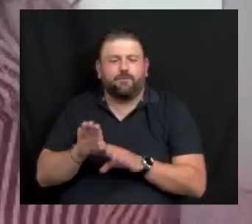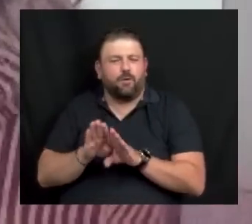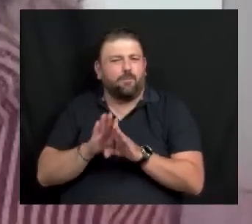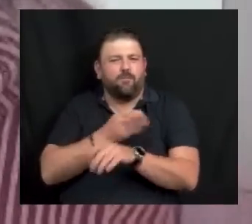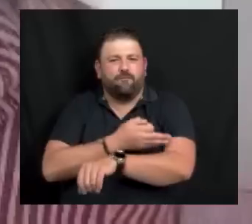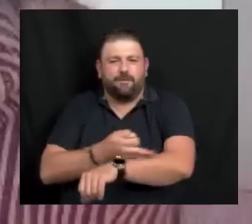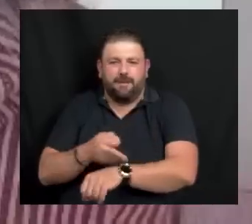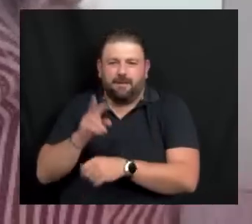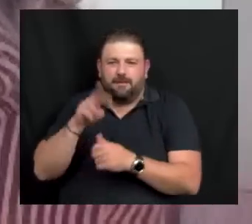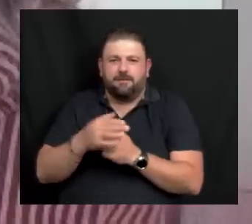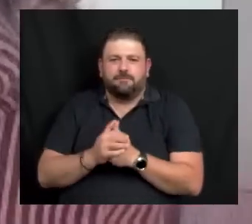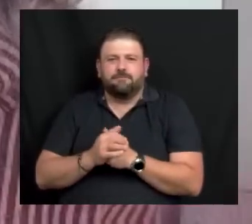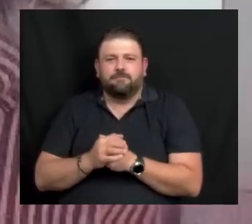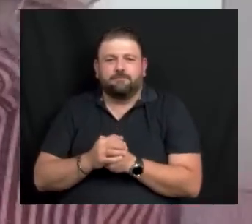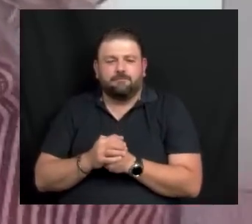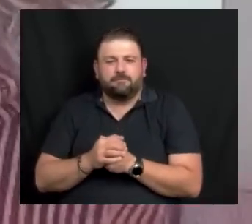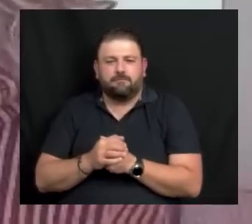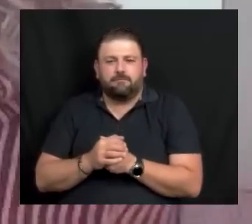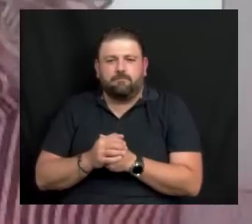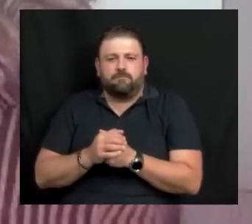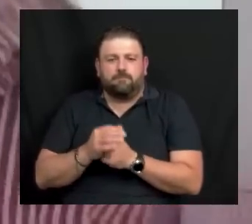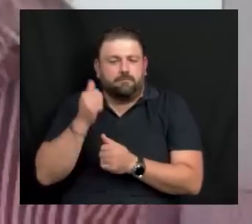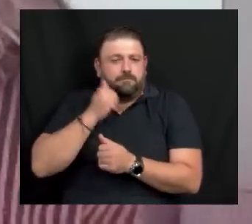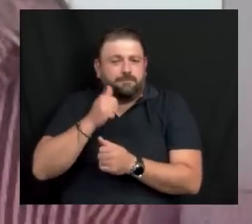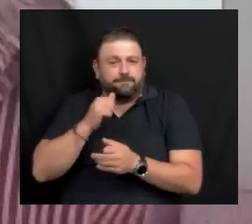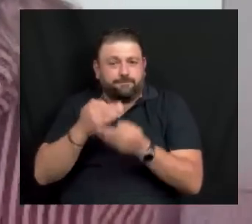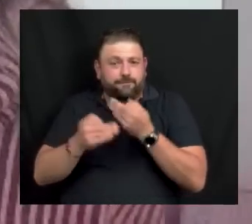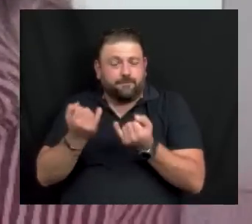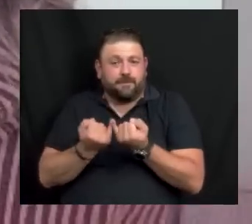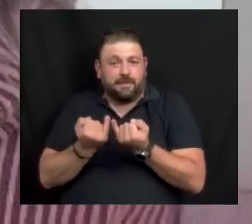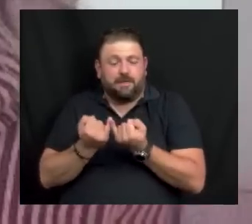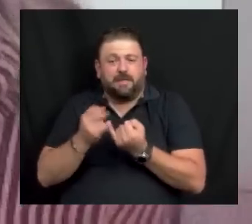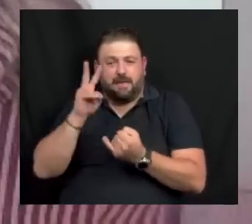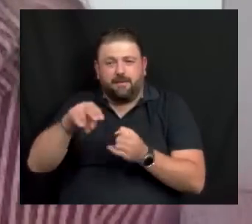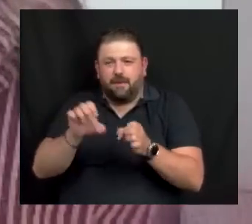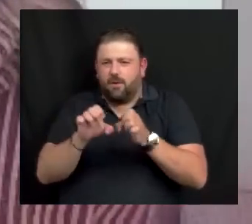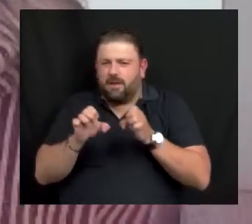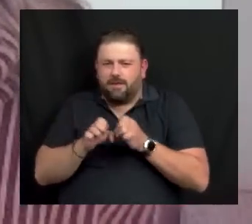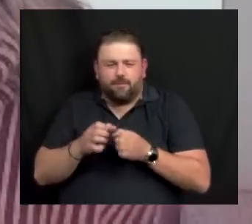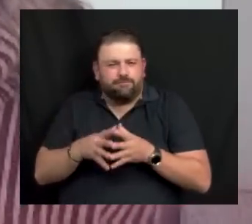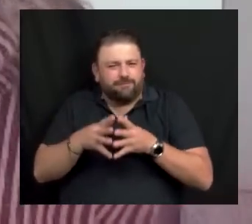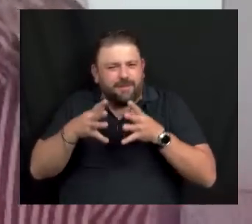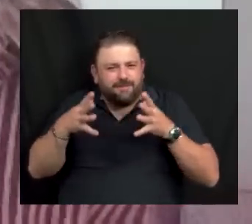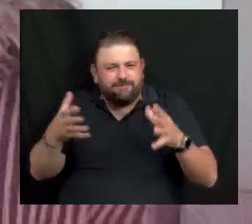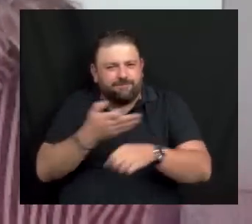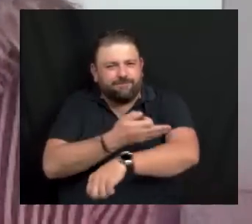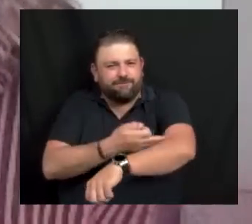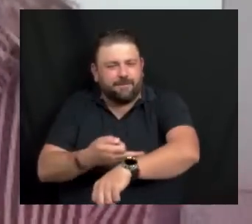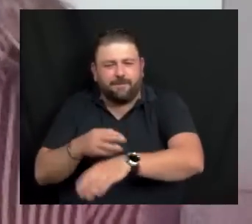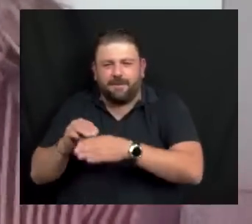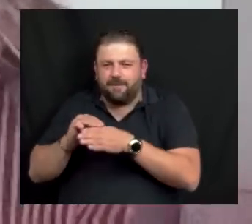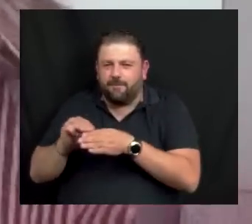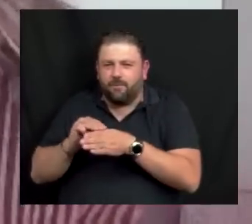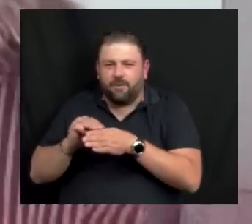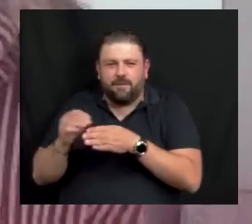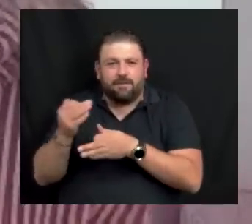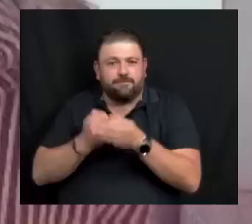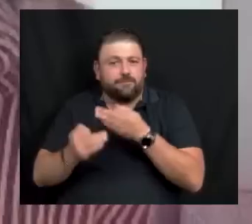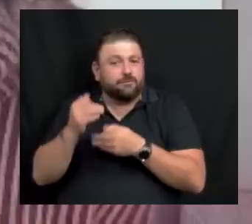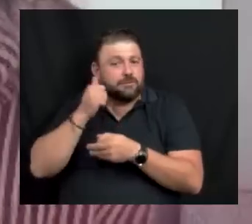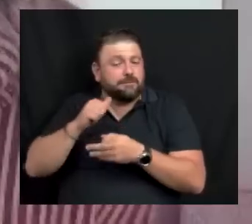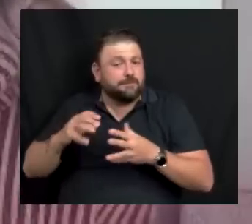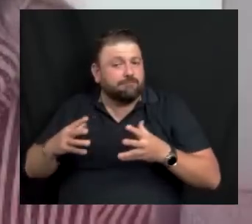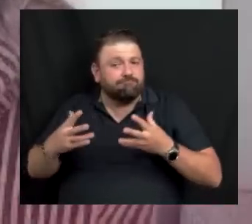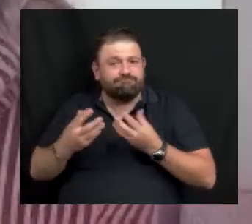familia. Entonces, somos un gran equipo, somos una gran familia morada. Somos este punto de partida para que